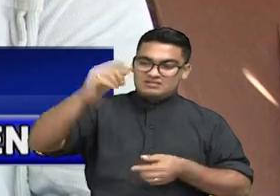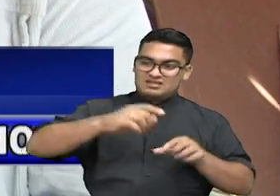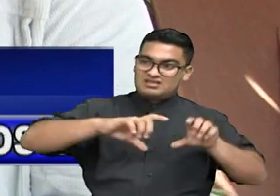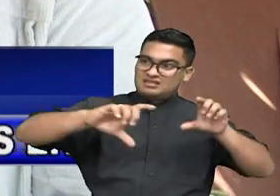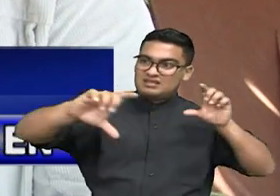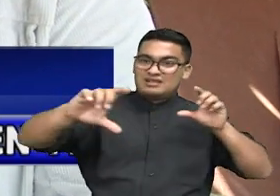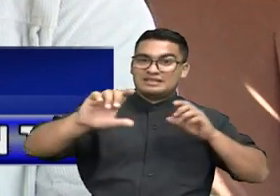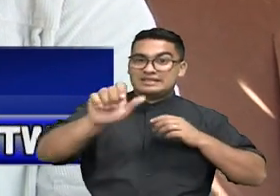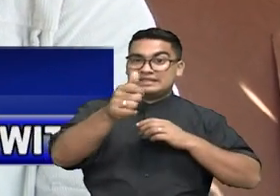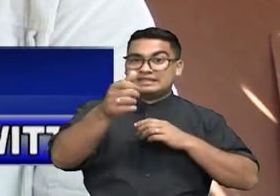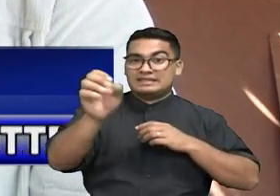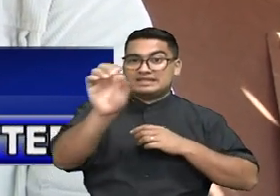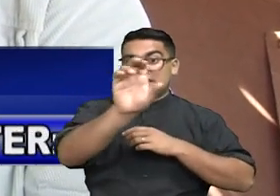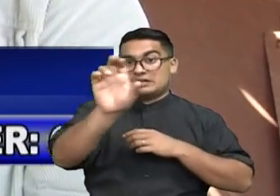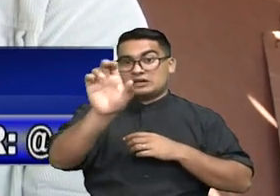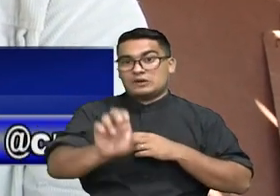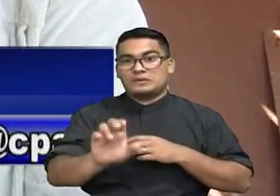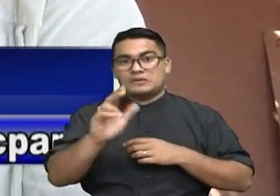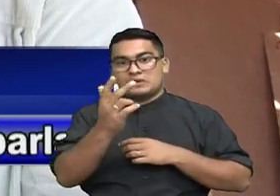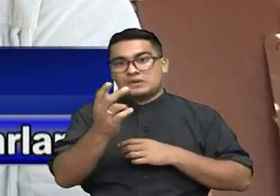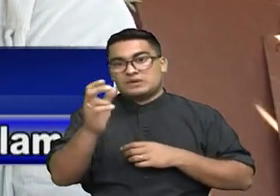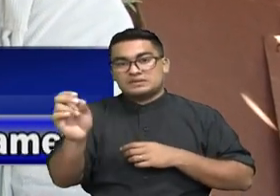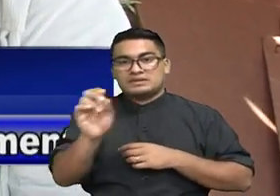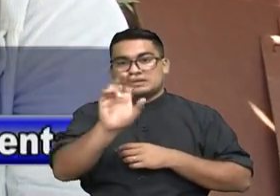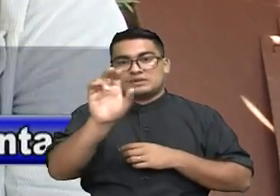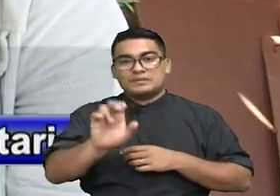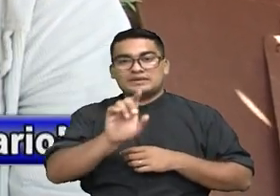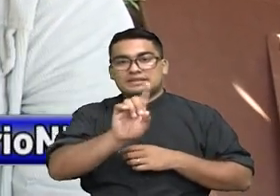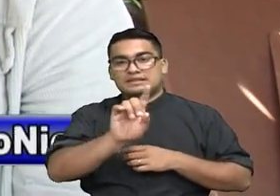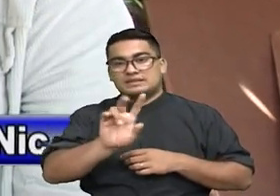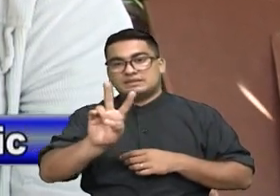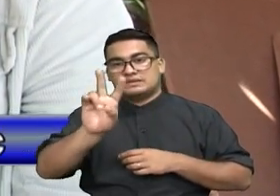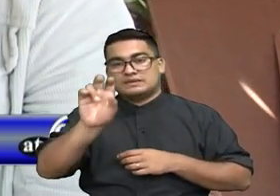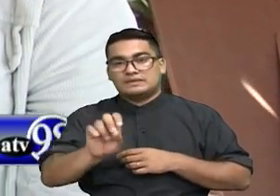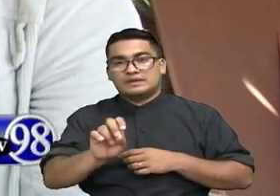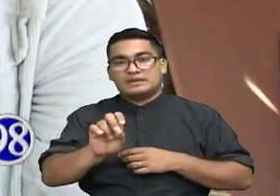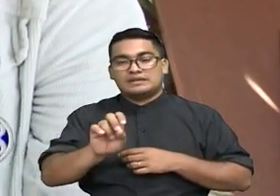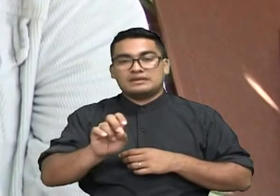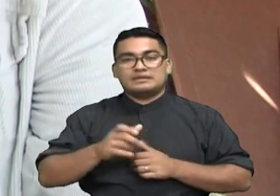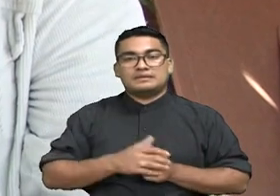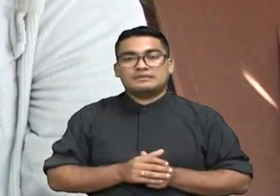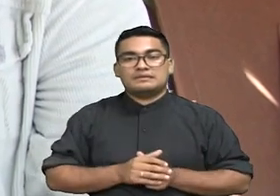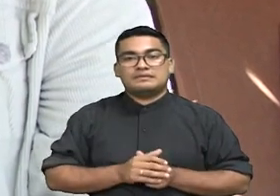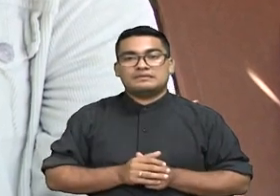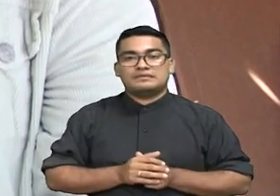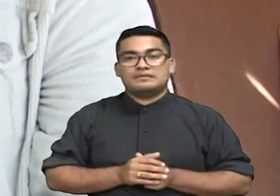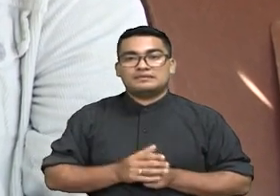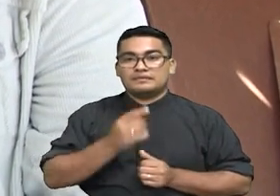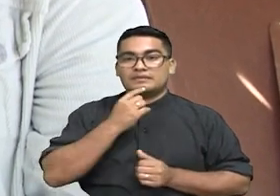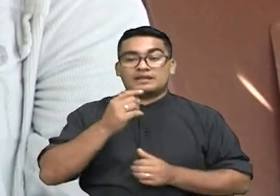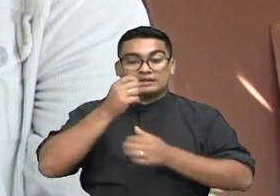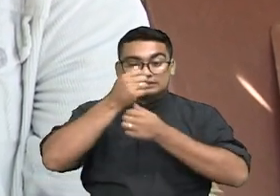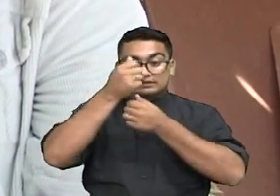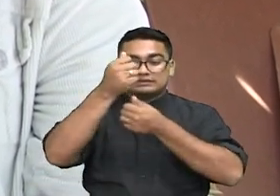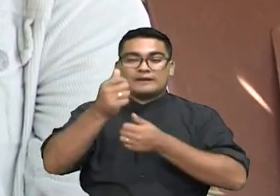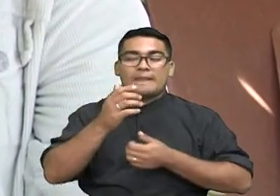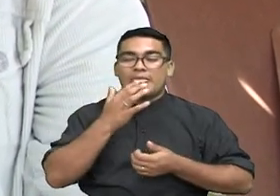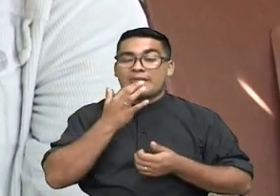de a 60, la docena, de a 80, de 120, le sale a 10 el barejón. Es una caña muy